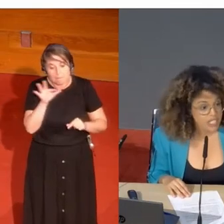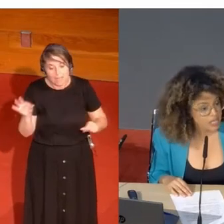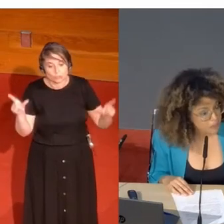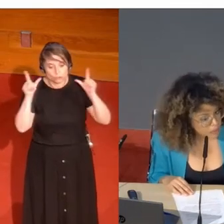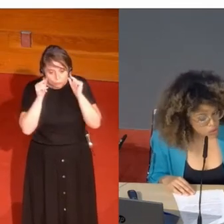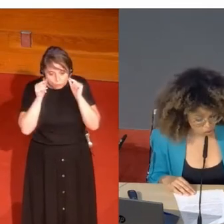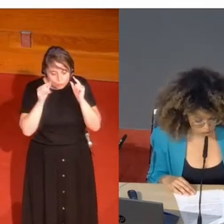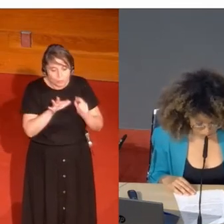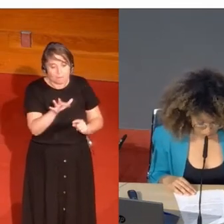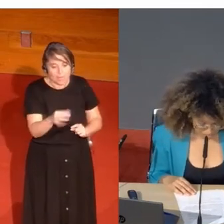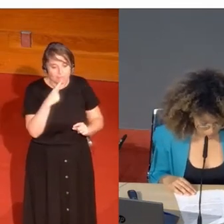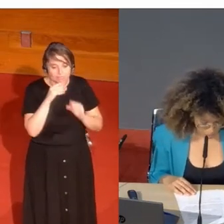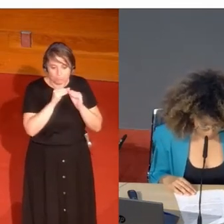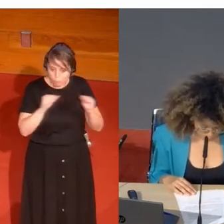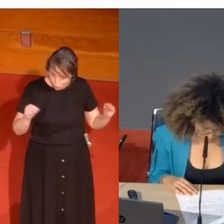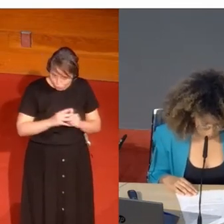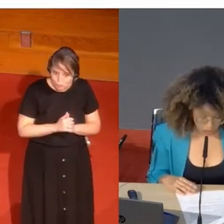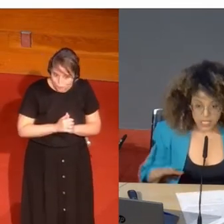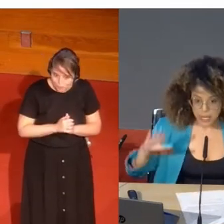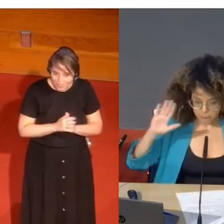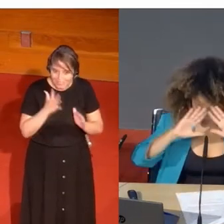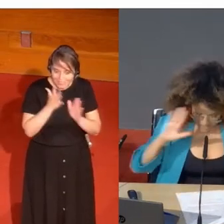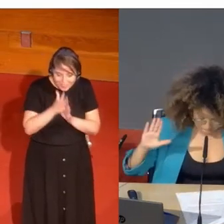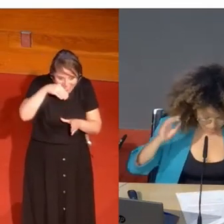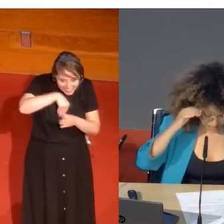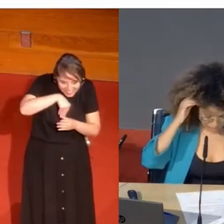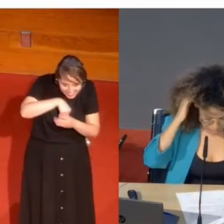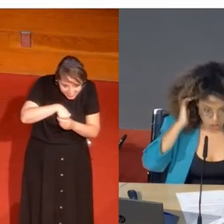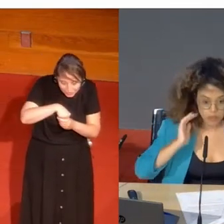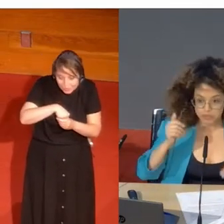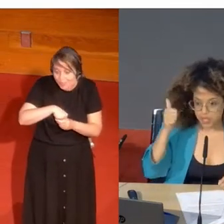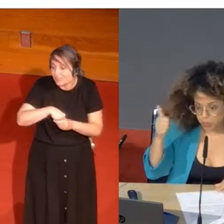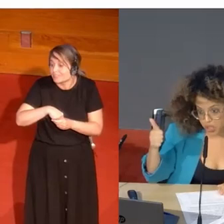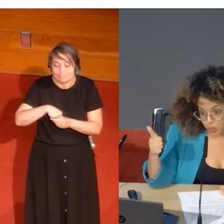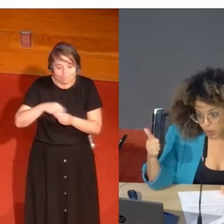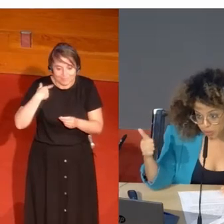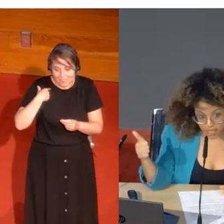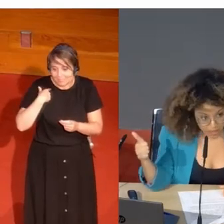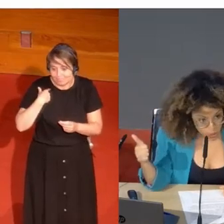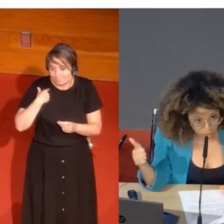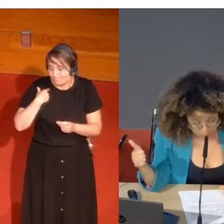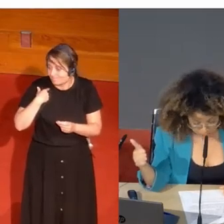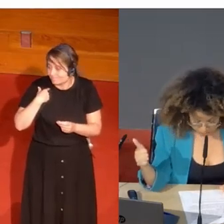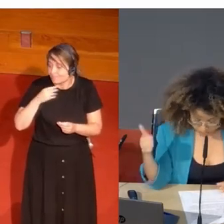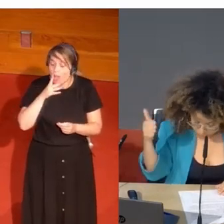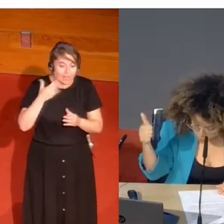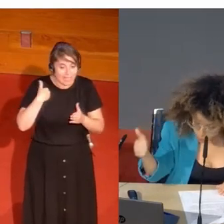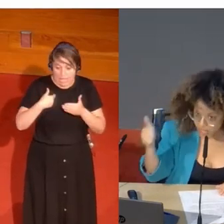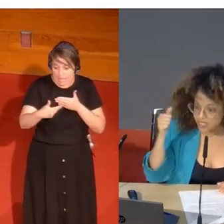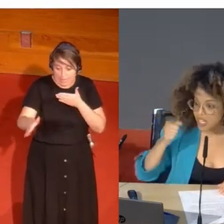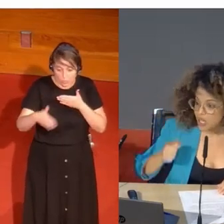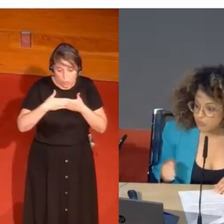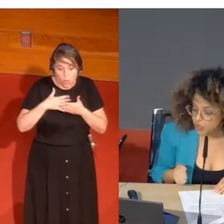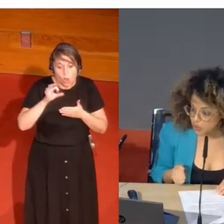quieren que sepamos lo que está pasando dentro ya sí que cierro porque no puedo olvidarme de Sudán